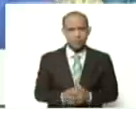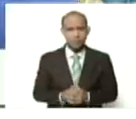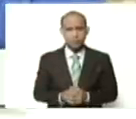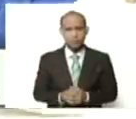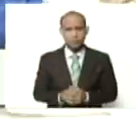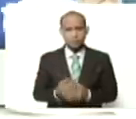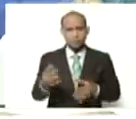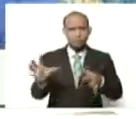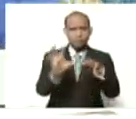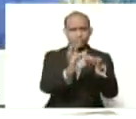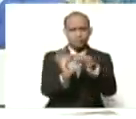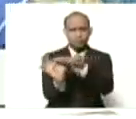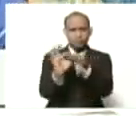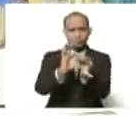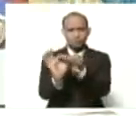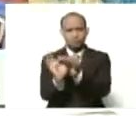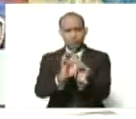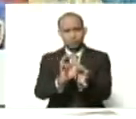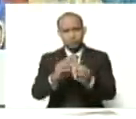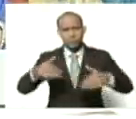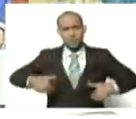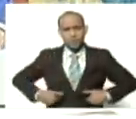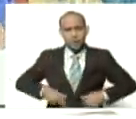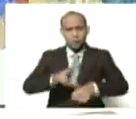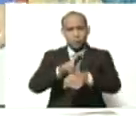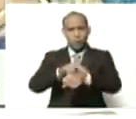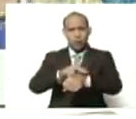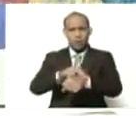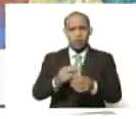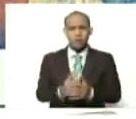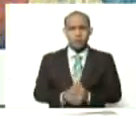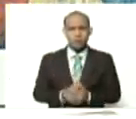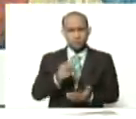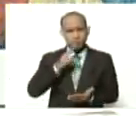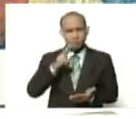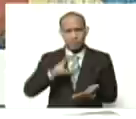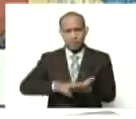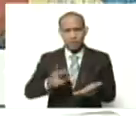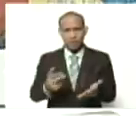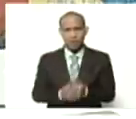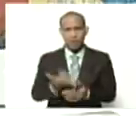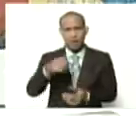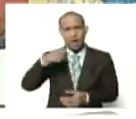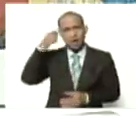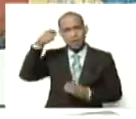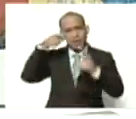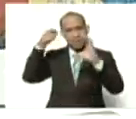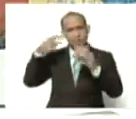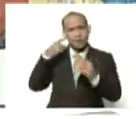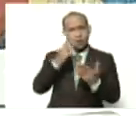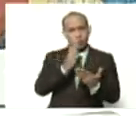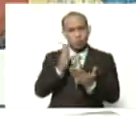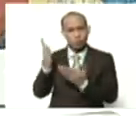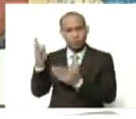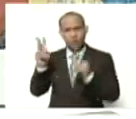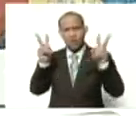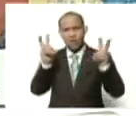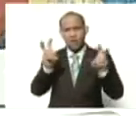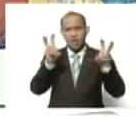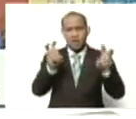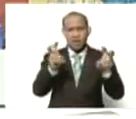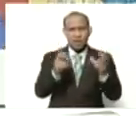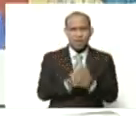de articulación, del esfuerzo médico, ¿verdad? Tengo un video para que ustedes vean el tema de la